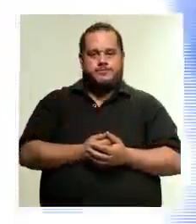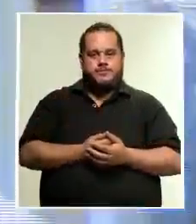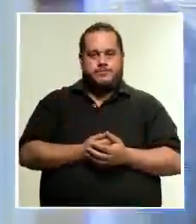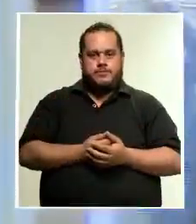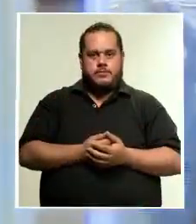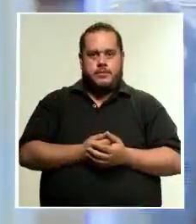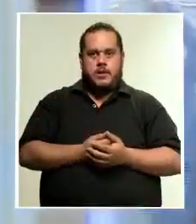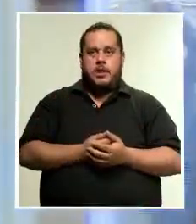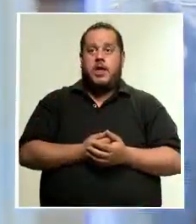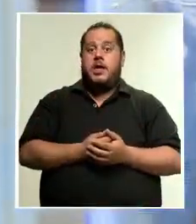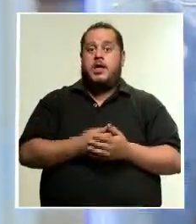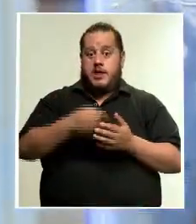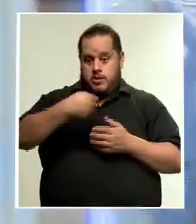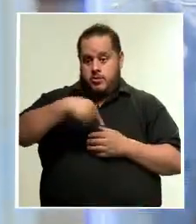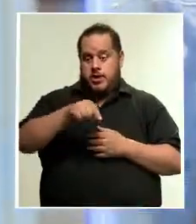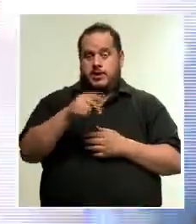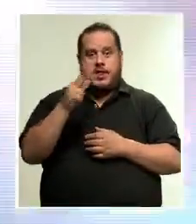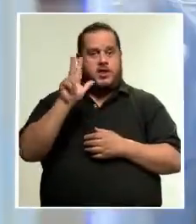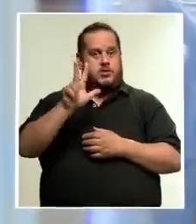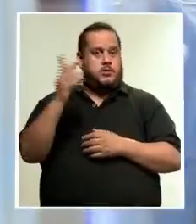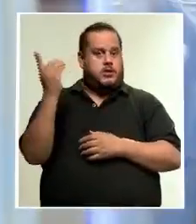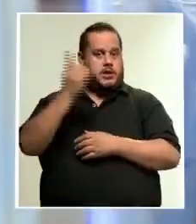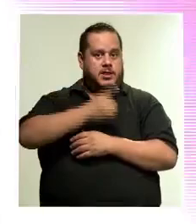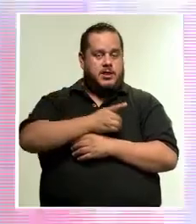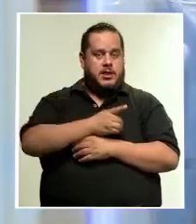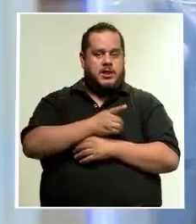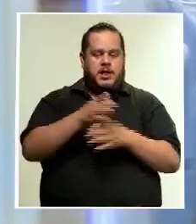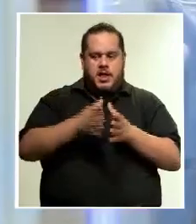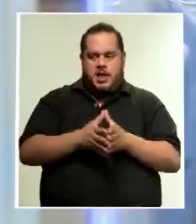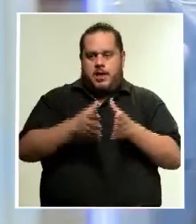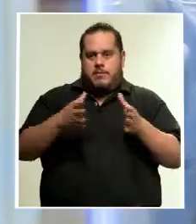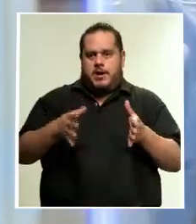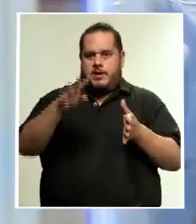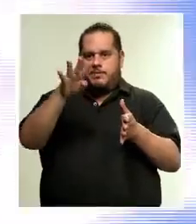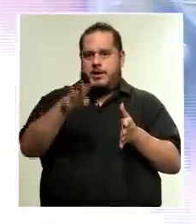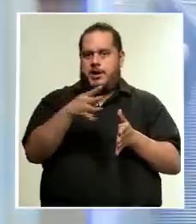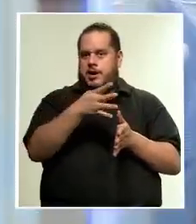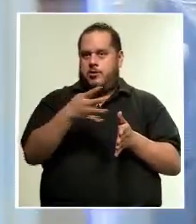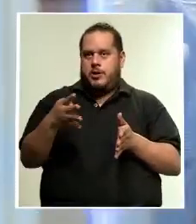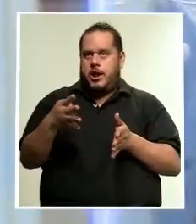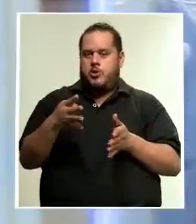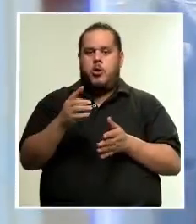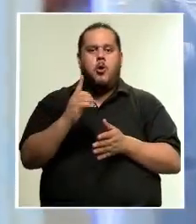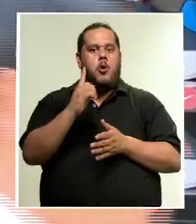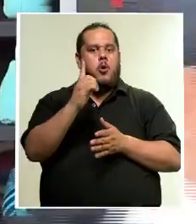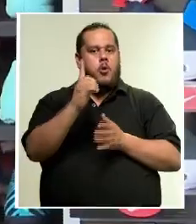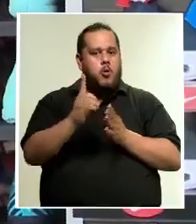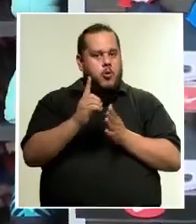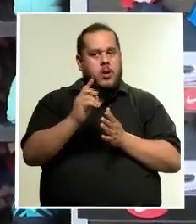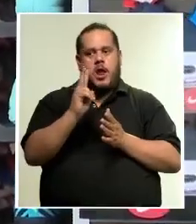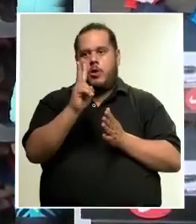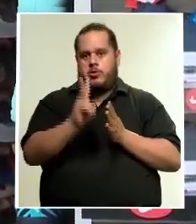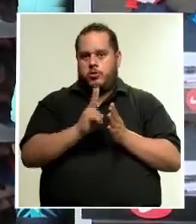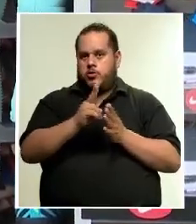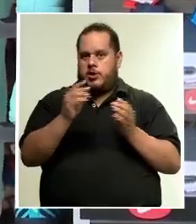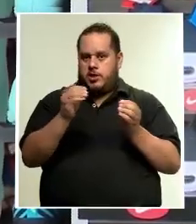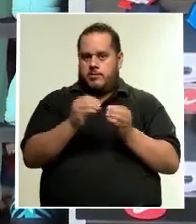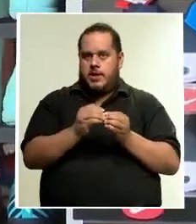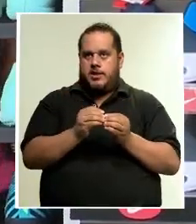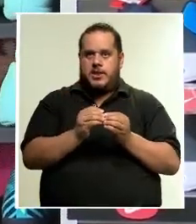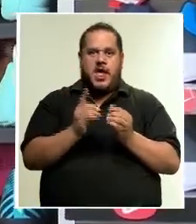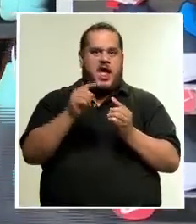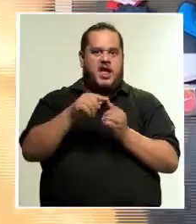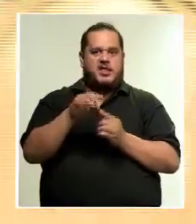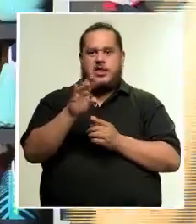que durante estos tres días van a ampliar el horario incluso una o dos horas más, es decir, vamos a quedar hasta las